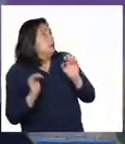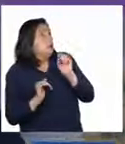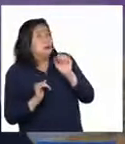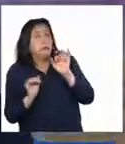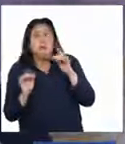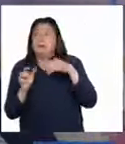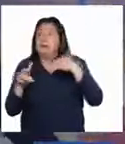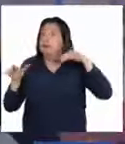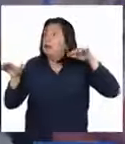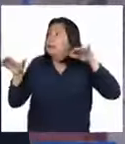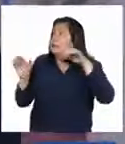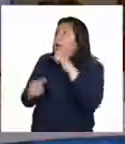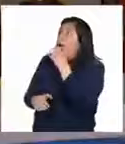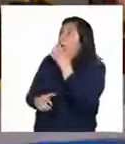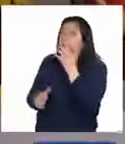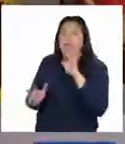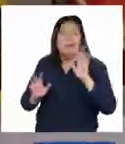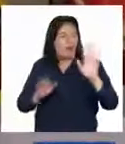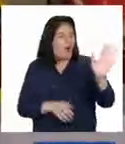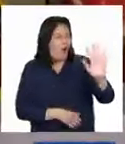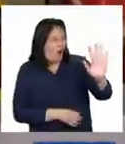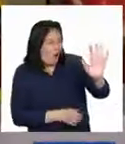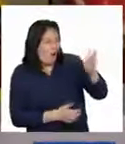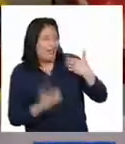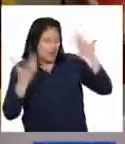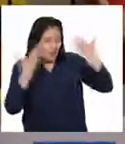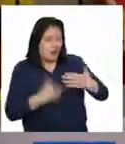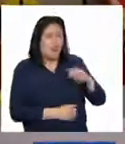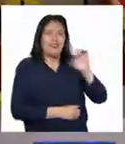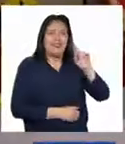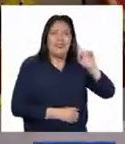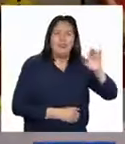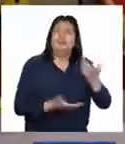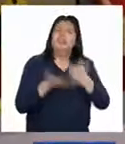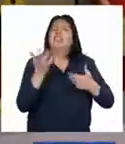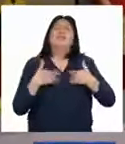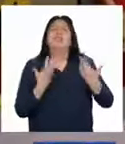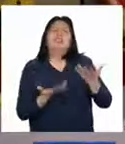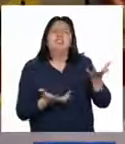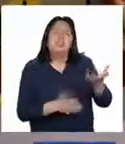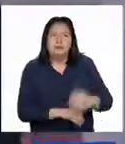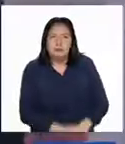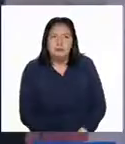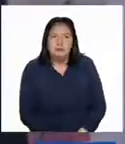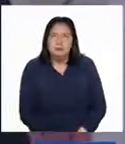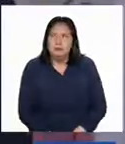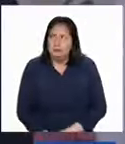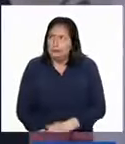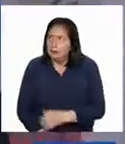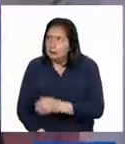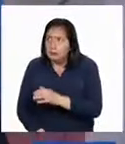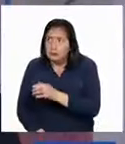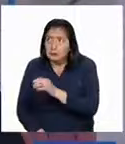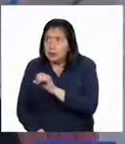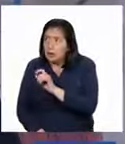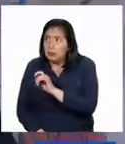Saturno, eres un fantasma, ¿verdad? Sí, eres un fantasma. Hola, soy Saturno. ¿En qué te puedo ayudar?